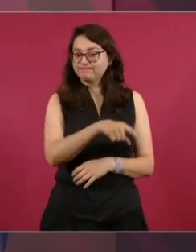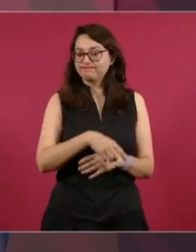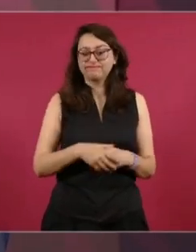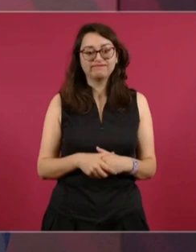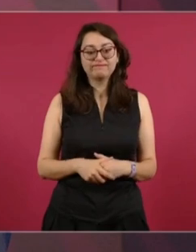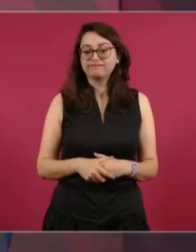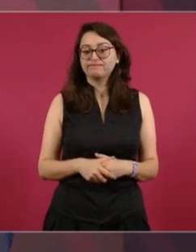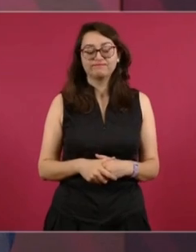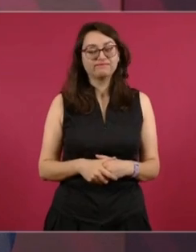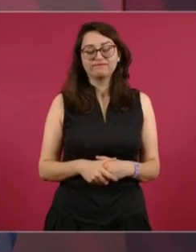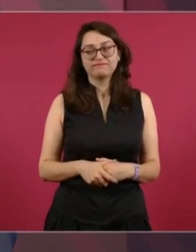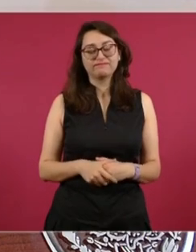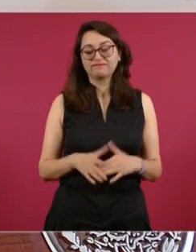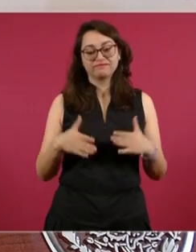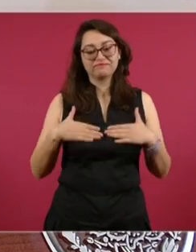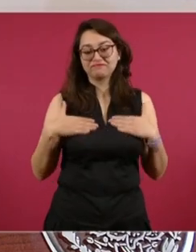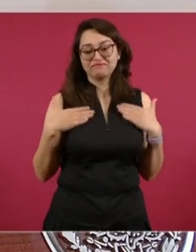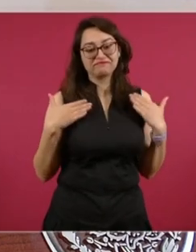pelota de jabón.